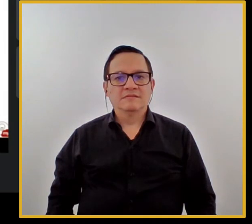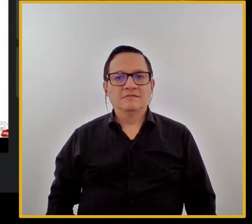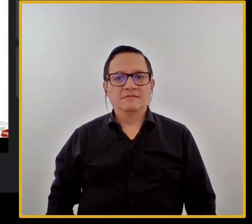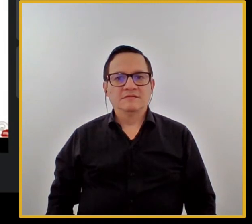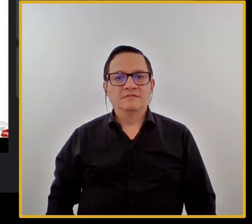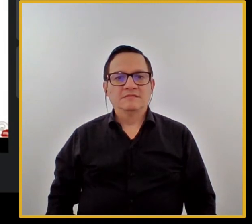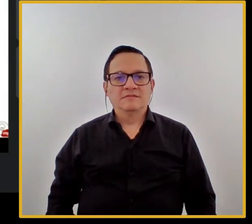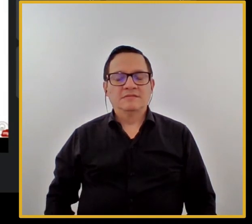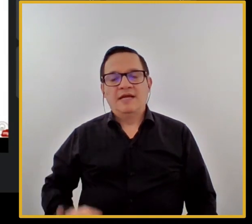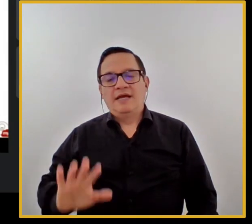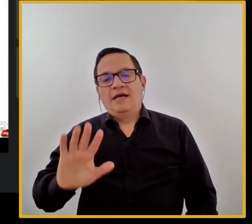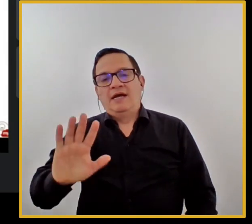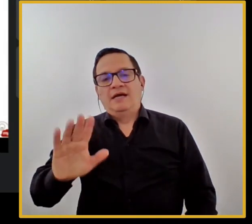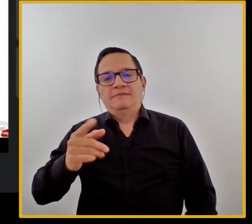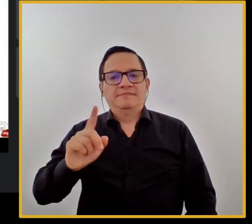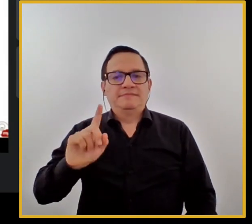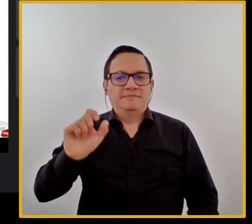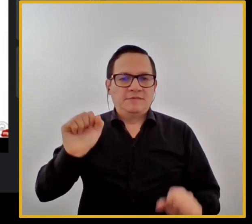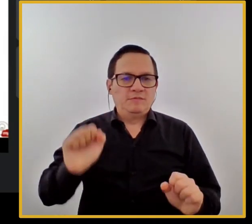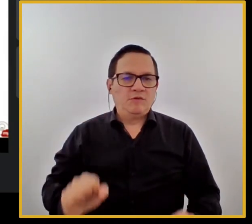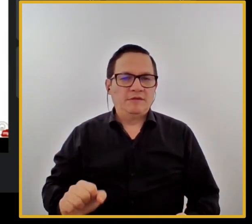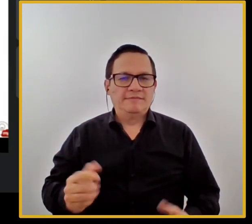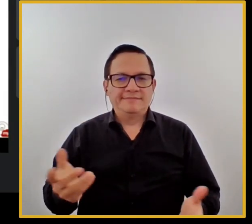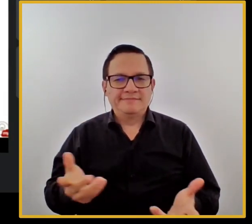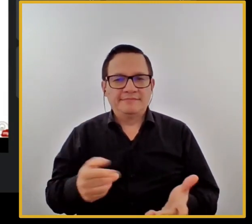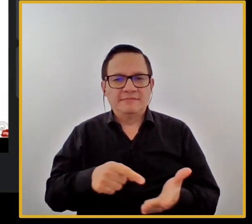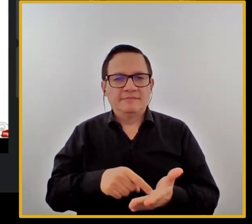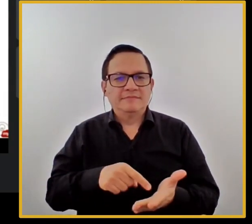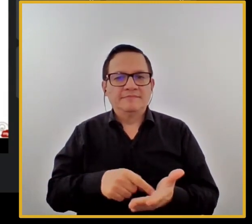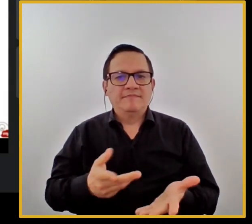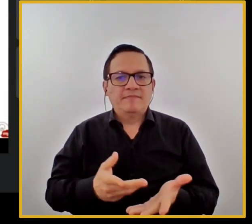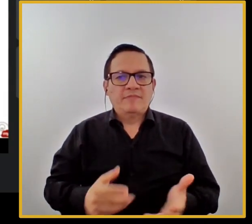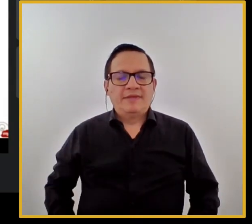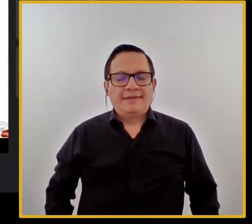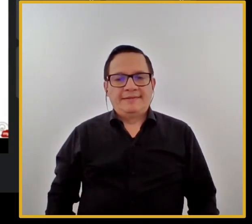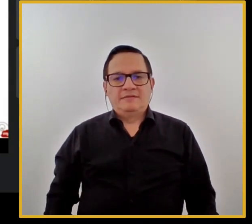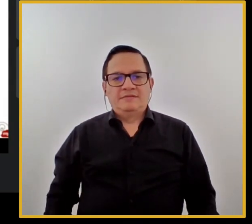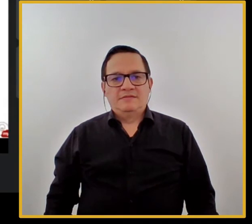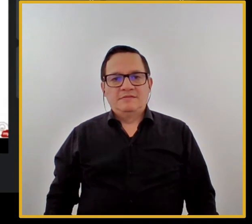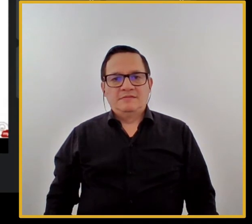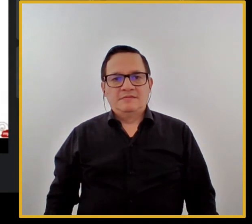yo puedo, pero yo puedo acá, acá,